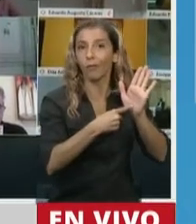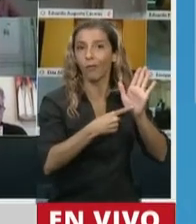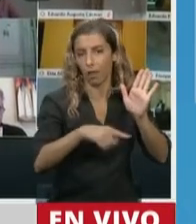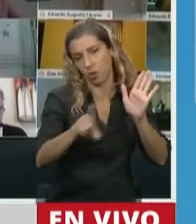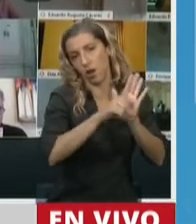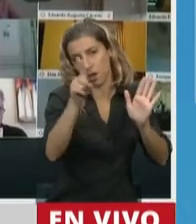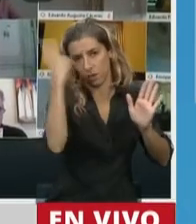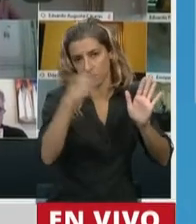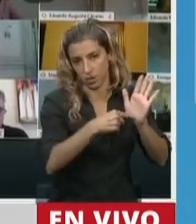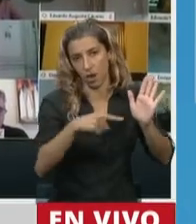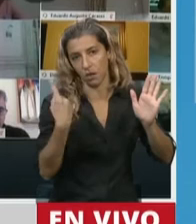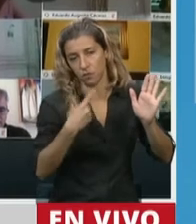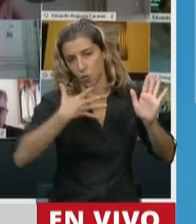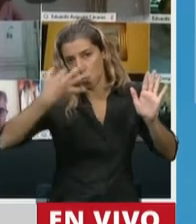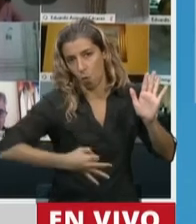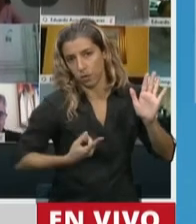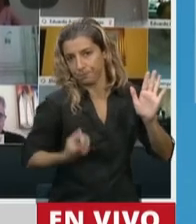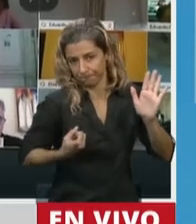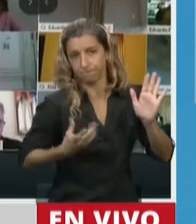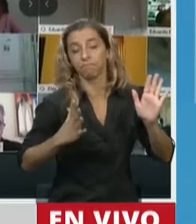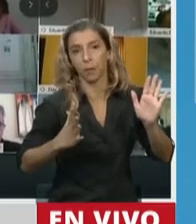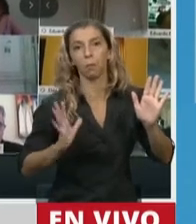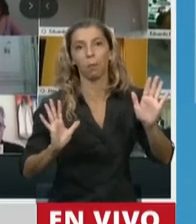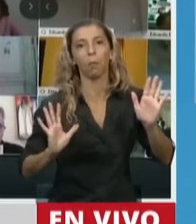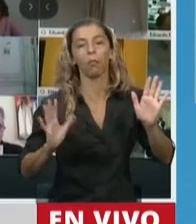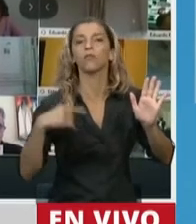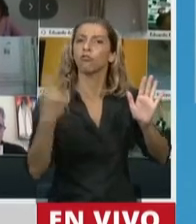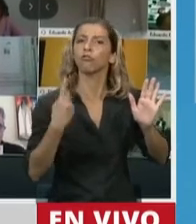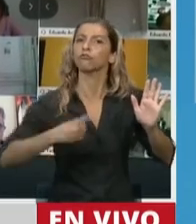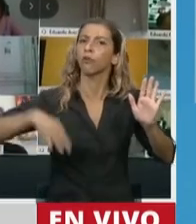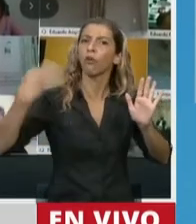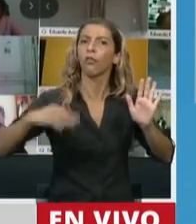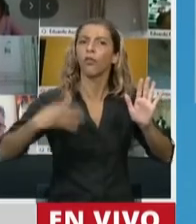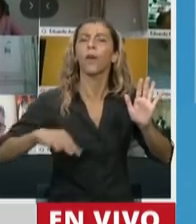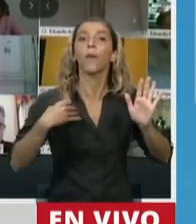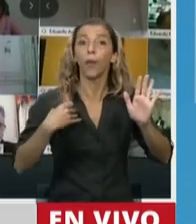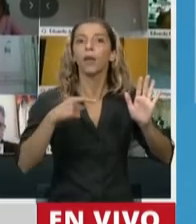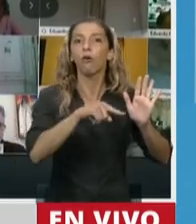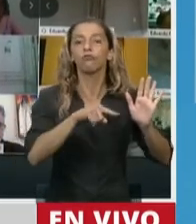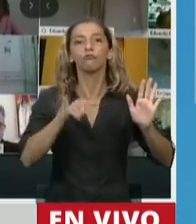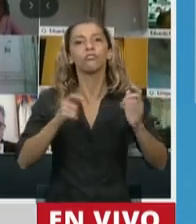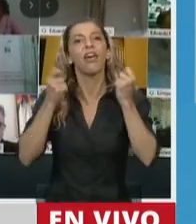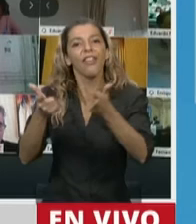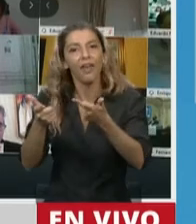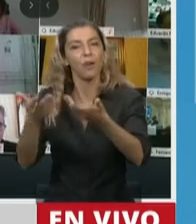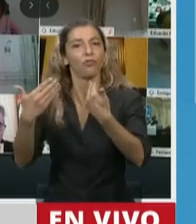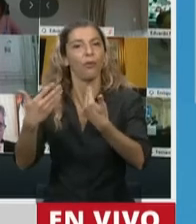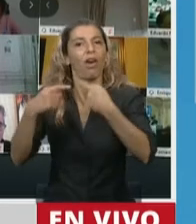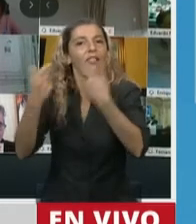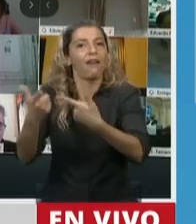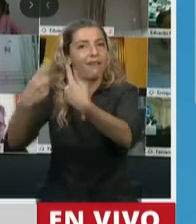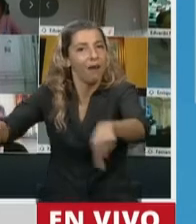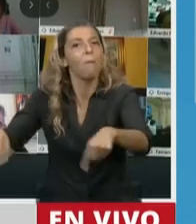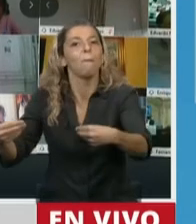nacional y se implemente como régimen académico la educación a distancia, esta norma que estamos